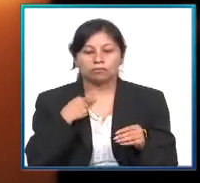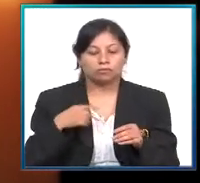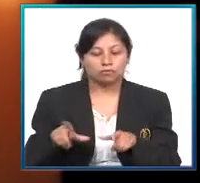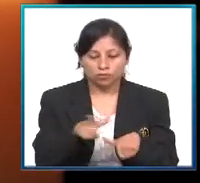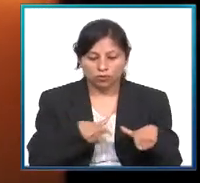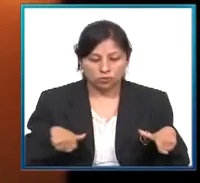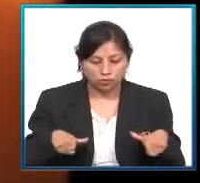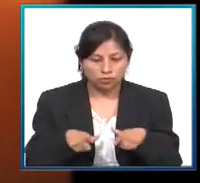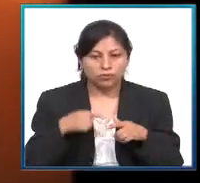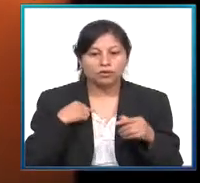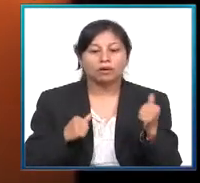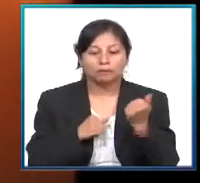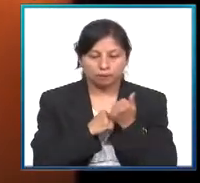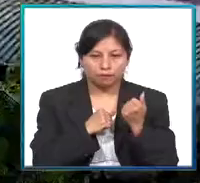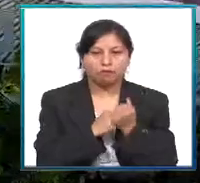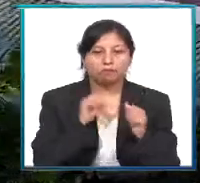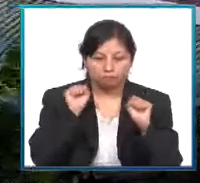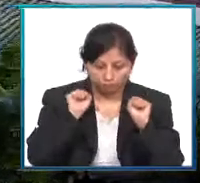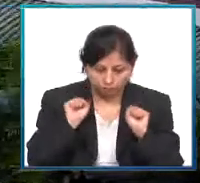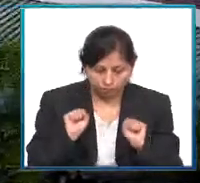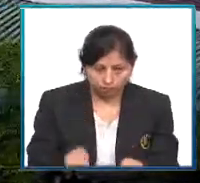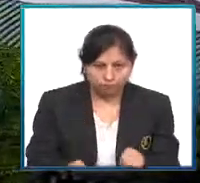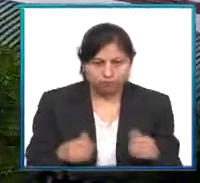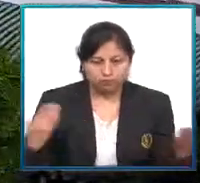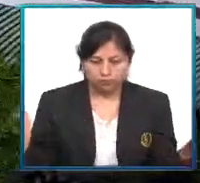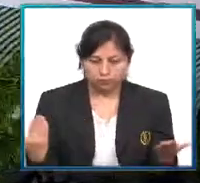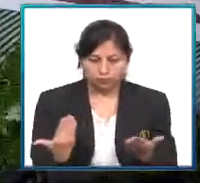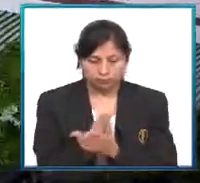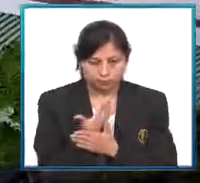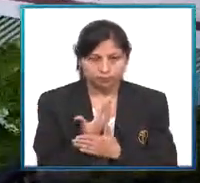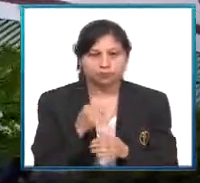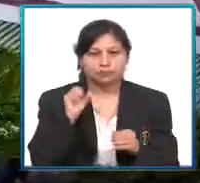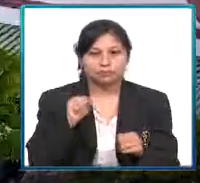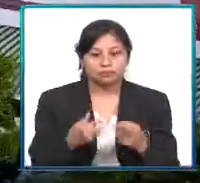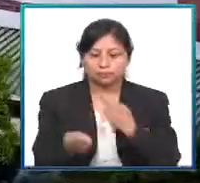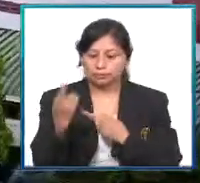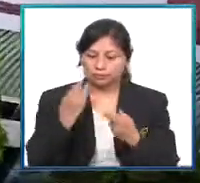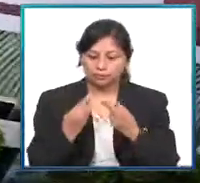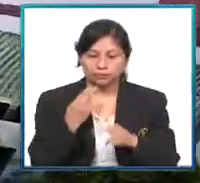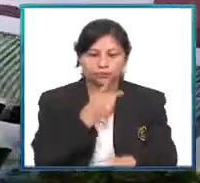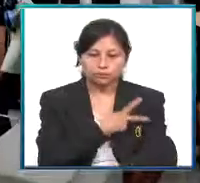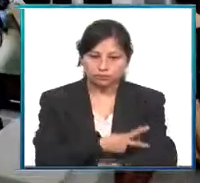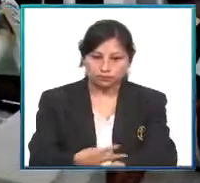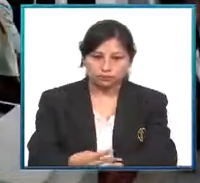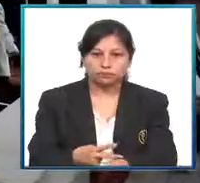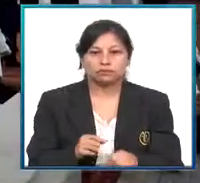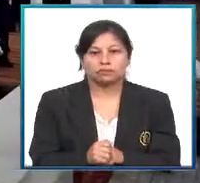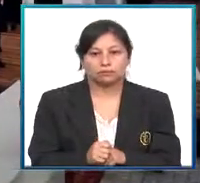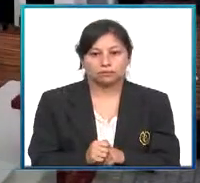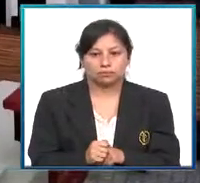entidades que avalaron el proyecto que permitirá innovar el recinto y recuperar su esencia.